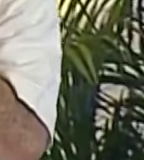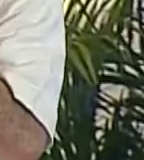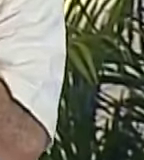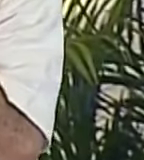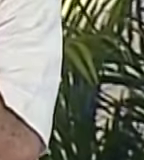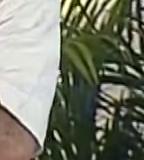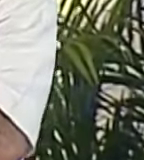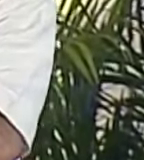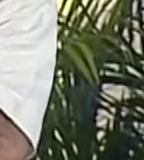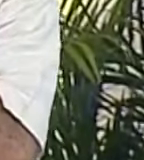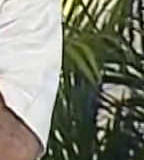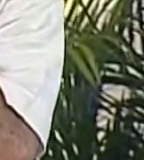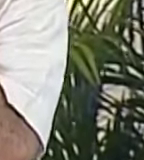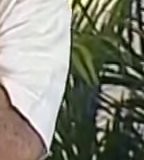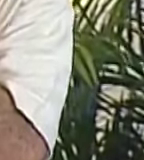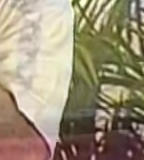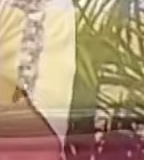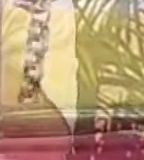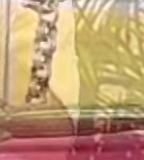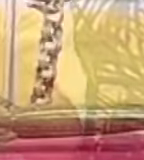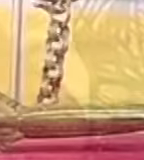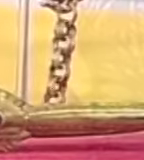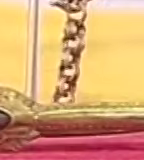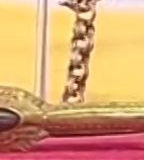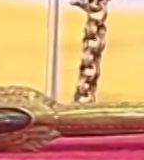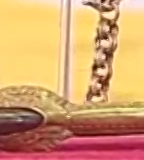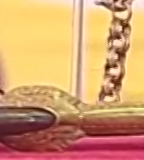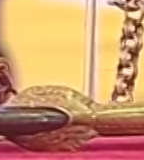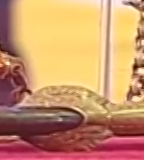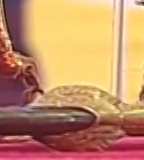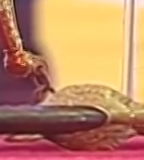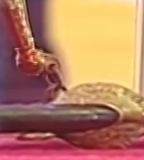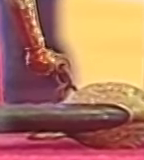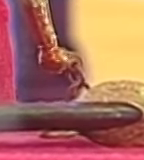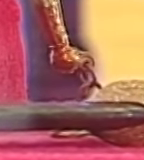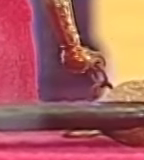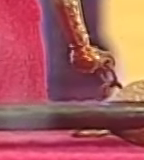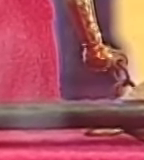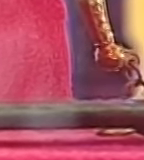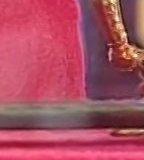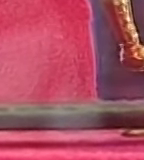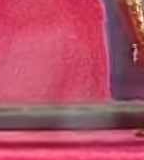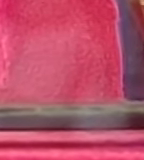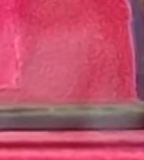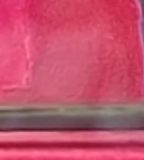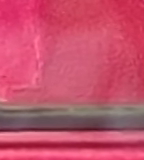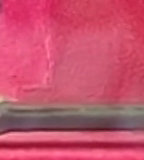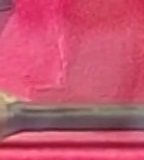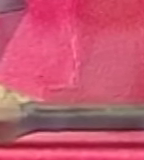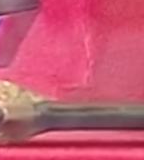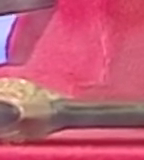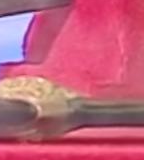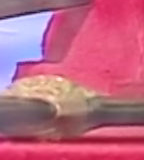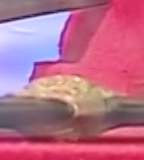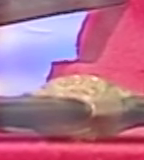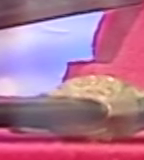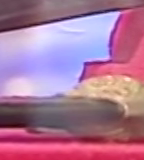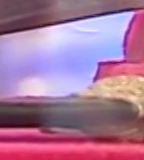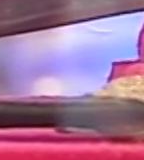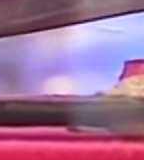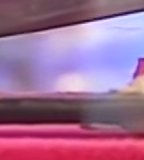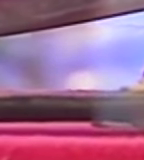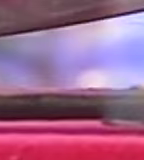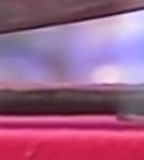réplicas de esta espada, de este sable, sable de combate del más fiel,